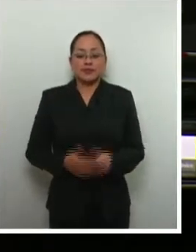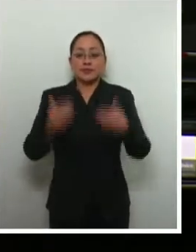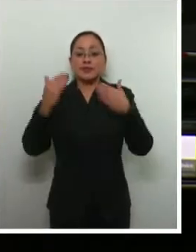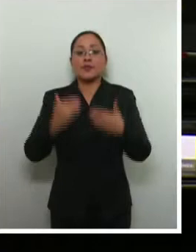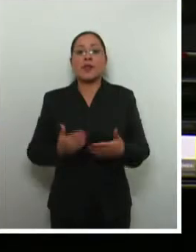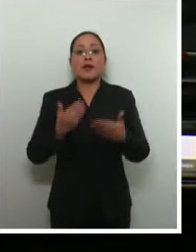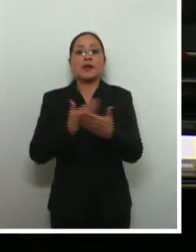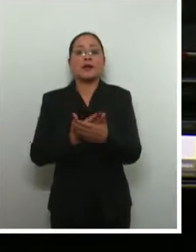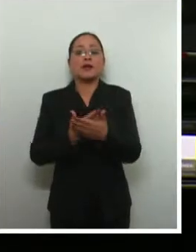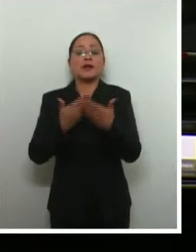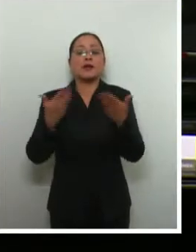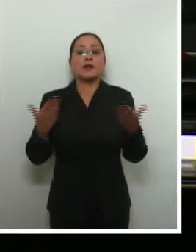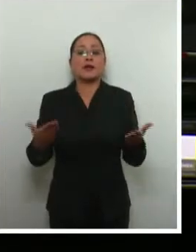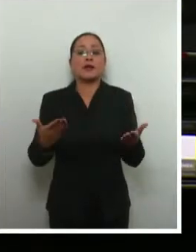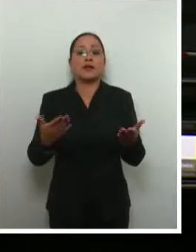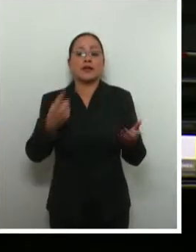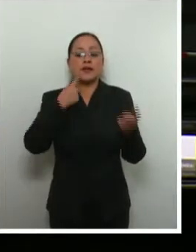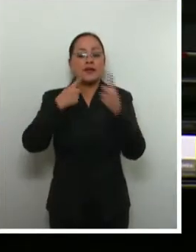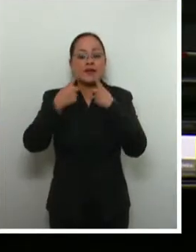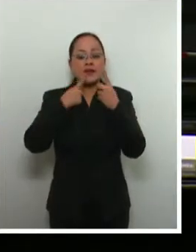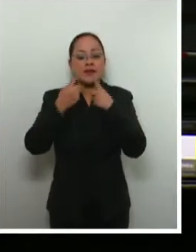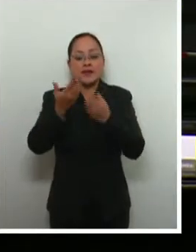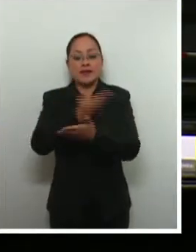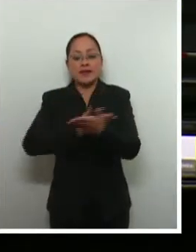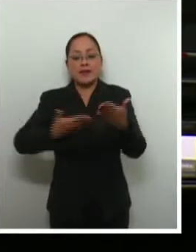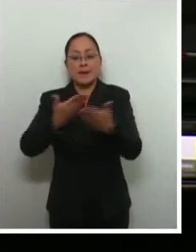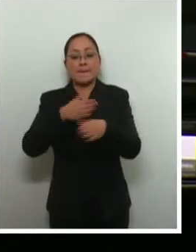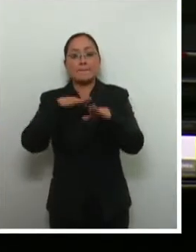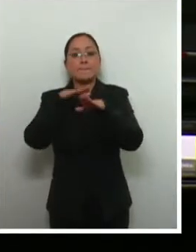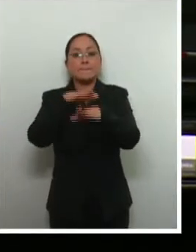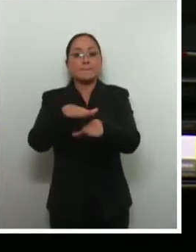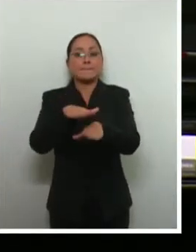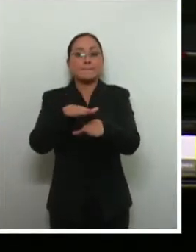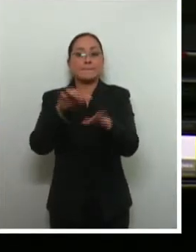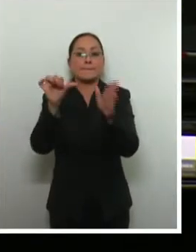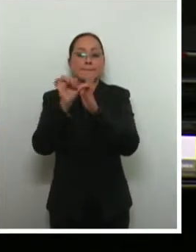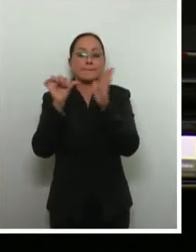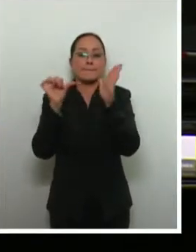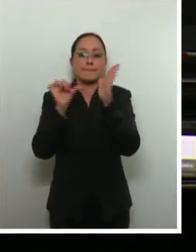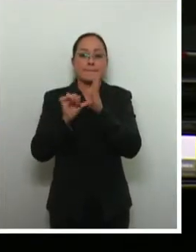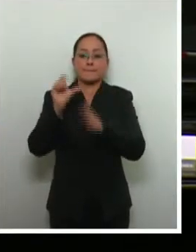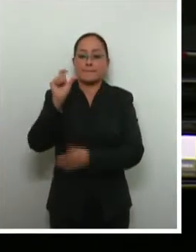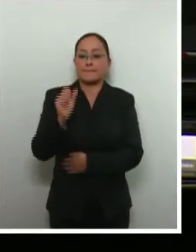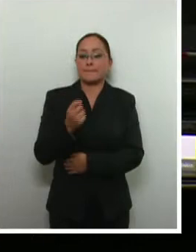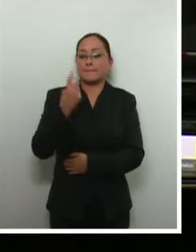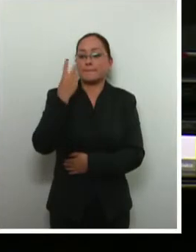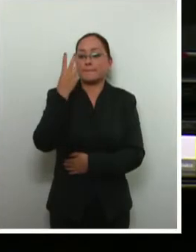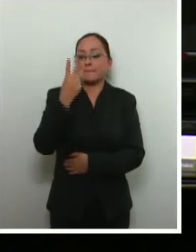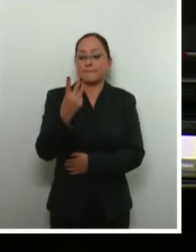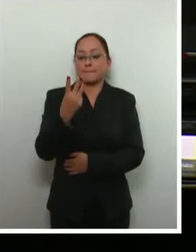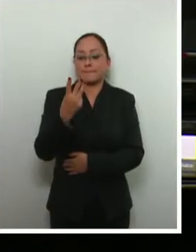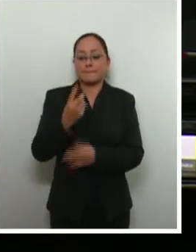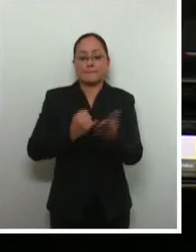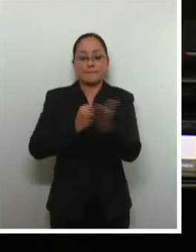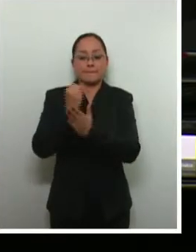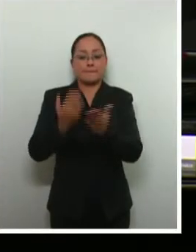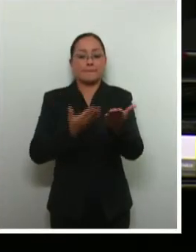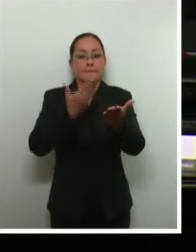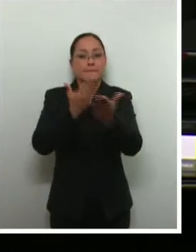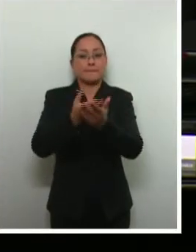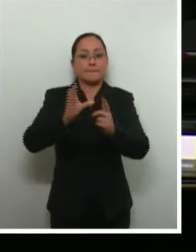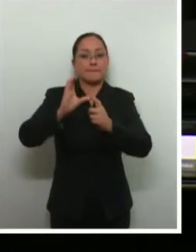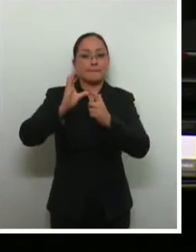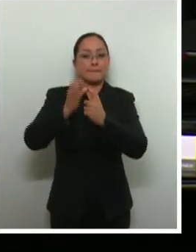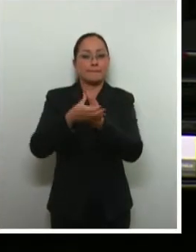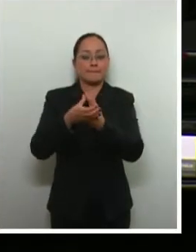Pasamos ahora a la discusión en lo general del artículo 23 del dictamen de la Comisión